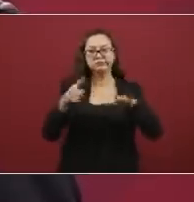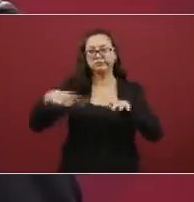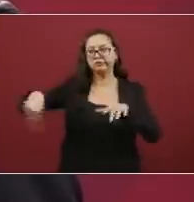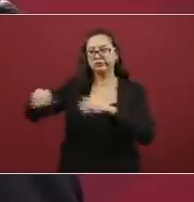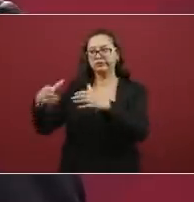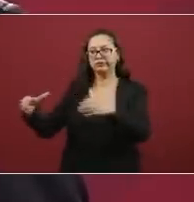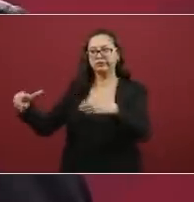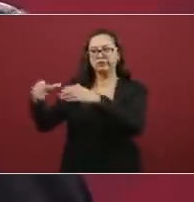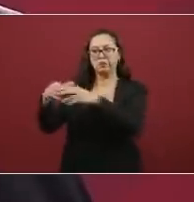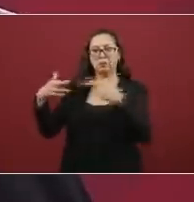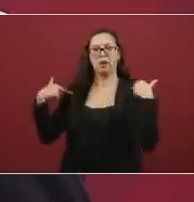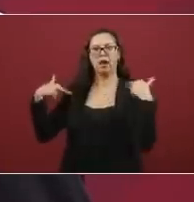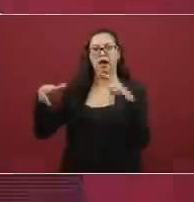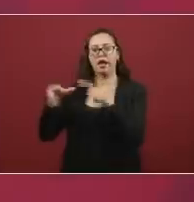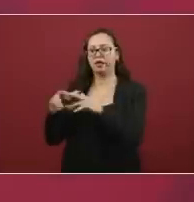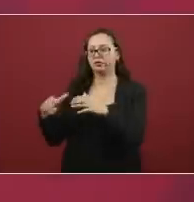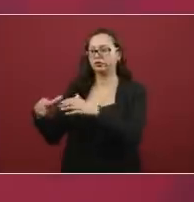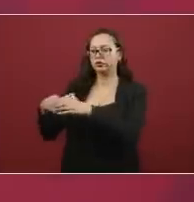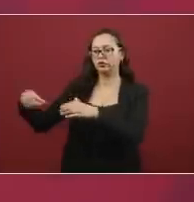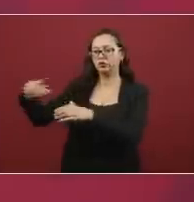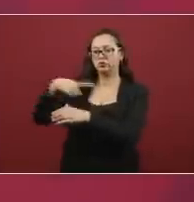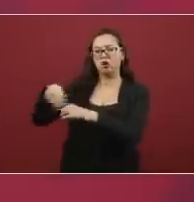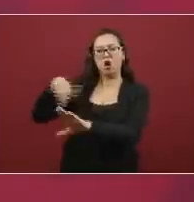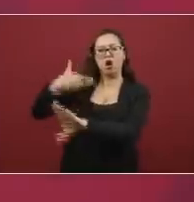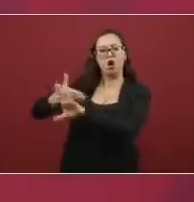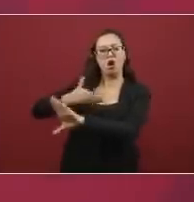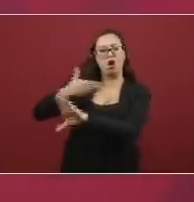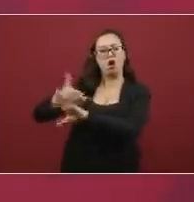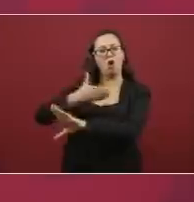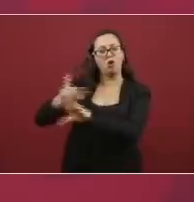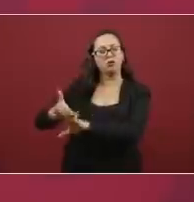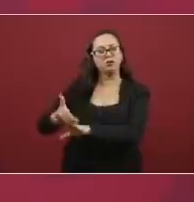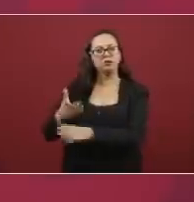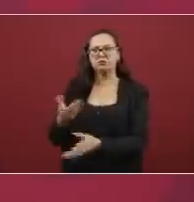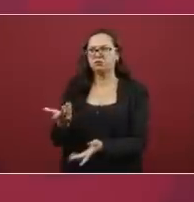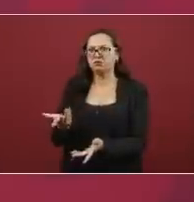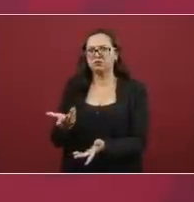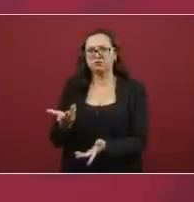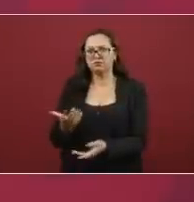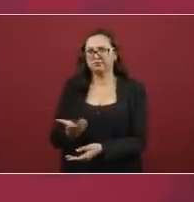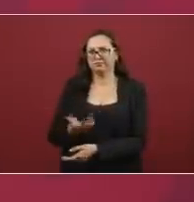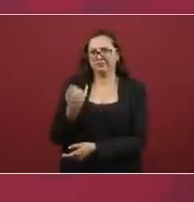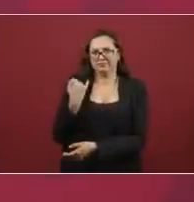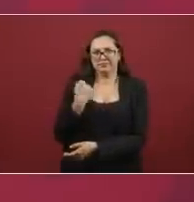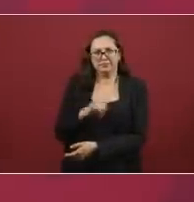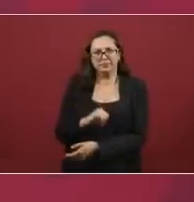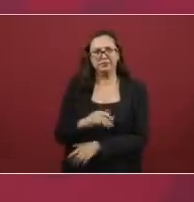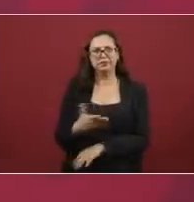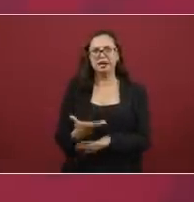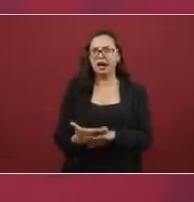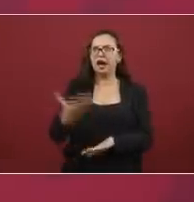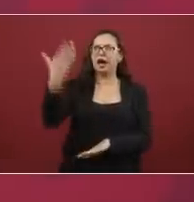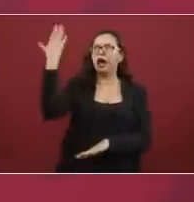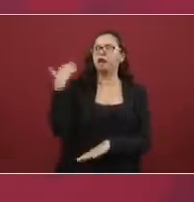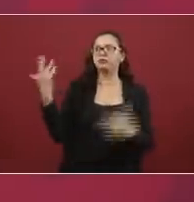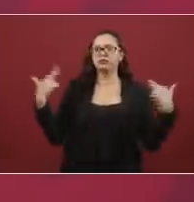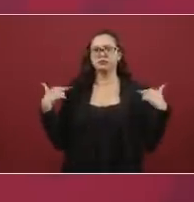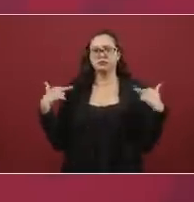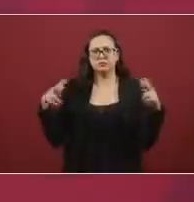magisterio que nunca se había visto en el país. Se le respetaba a nuestros